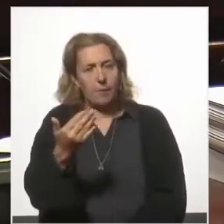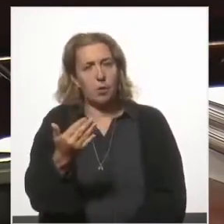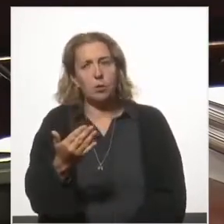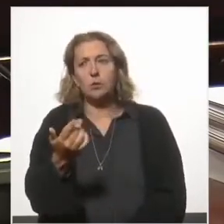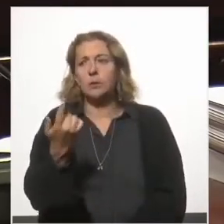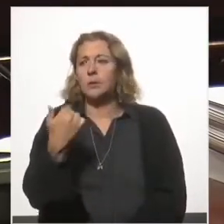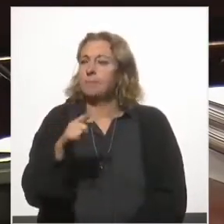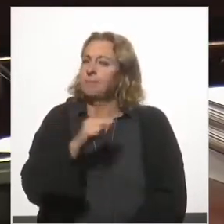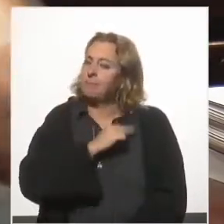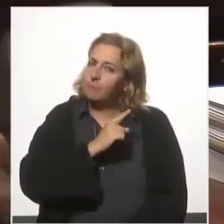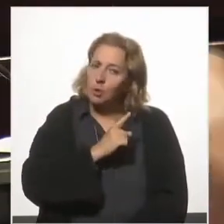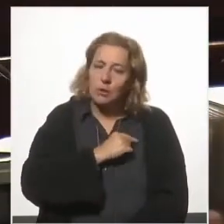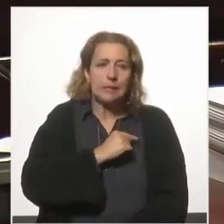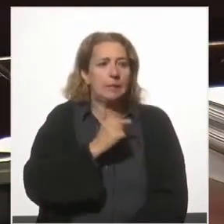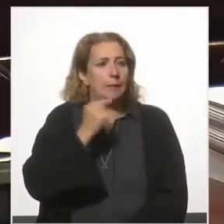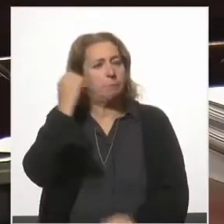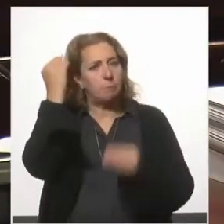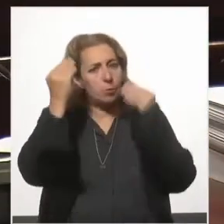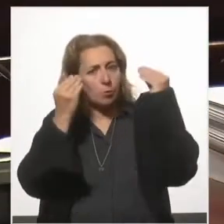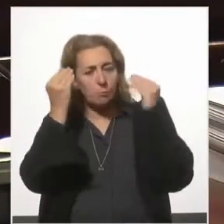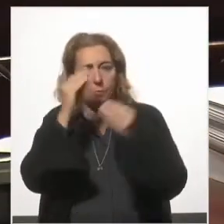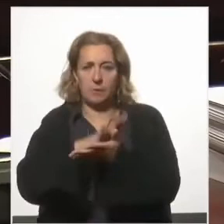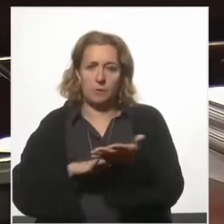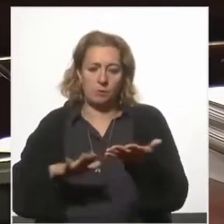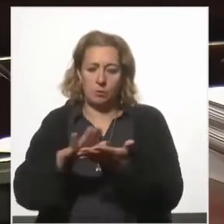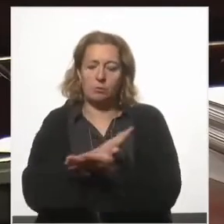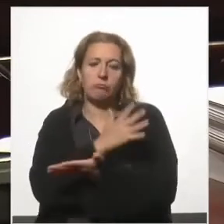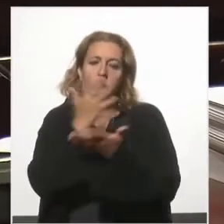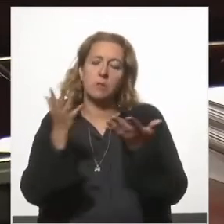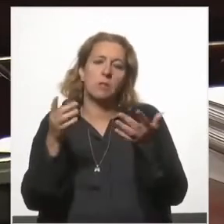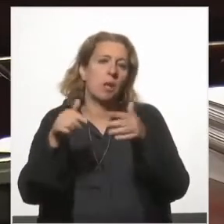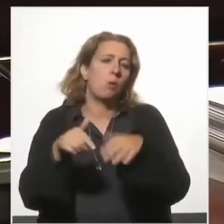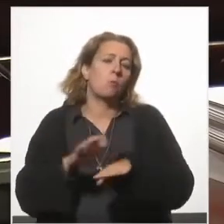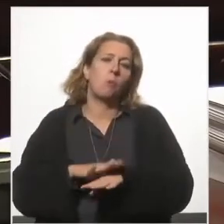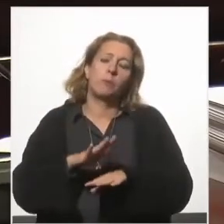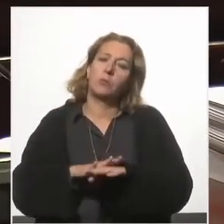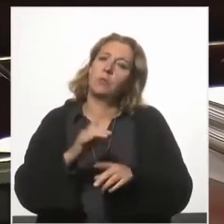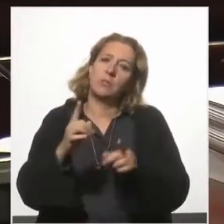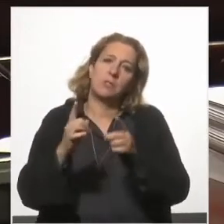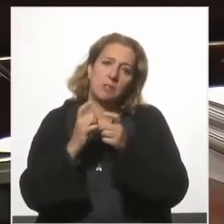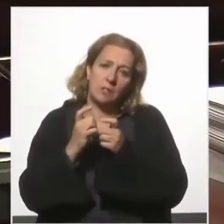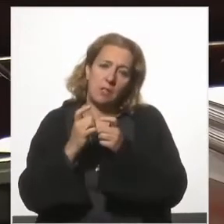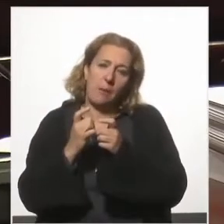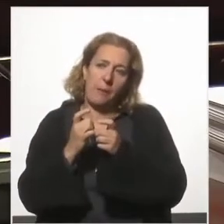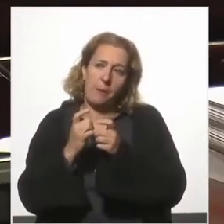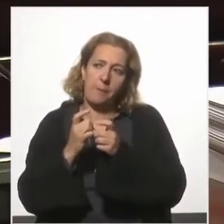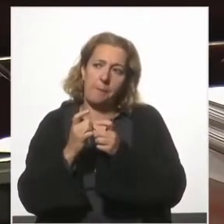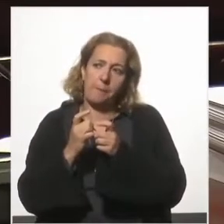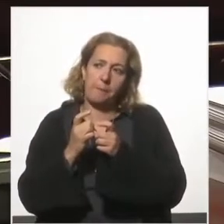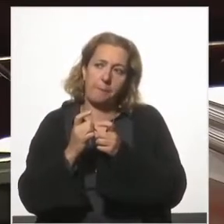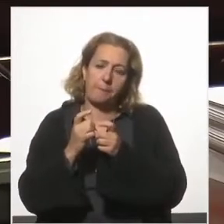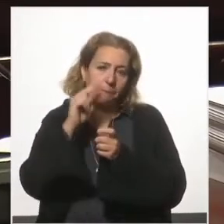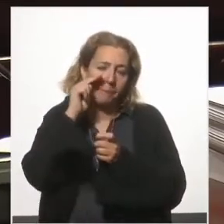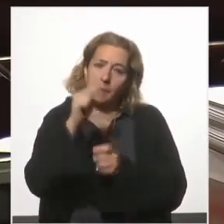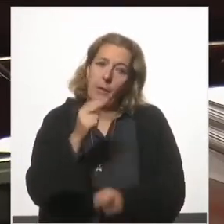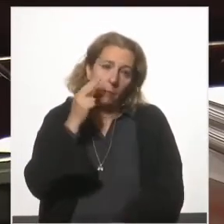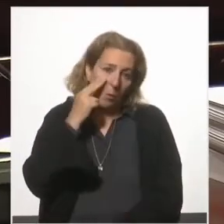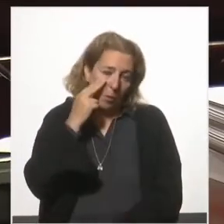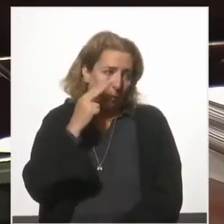le dolía y le preocupaba esta situación, y en algún momento era necesario afrontar el